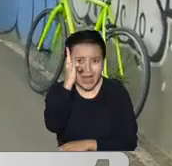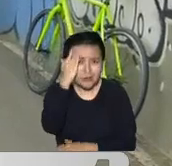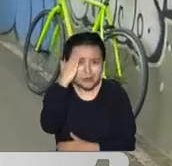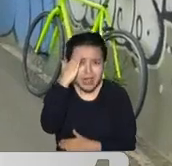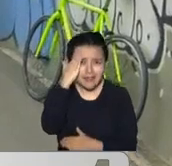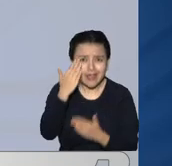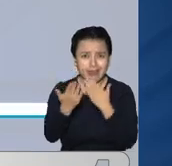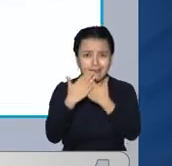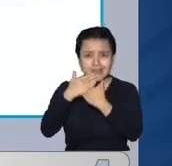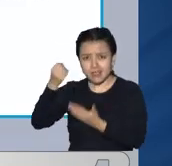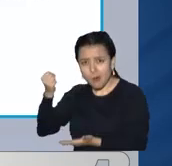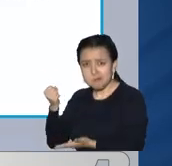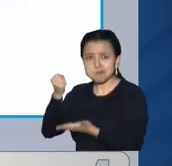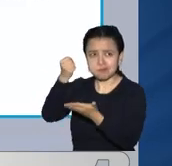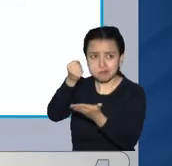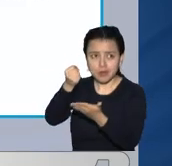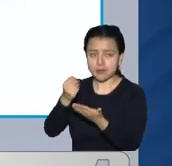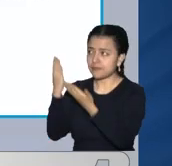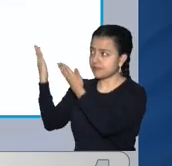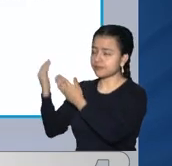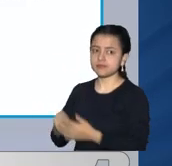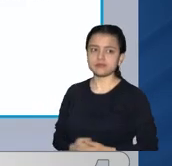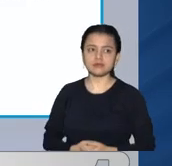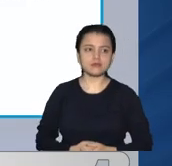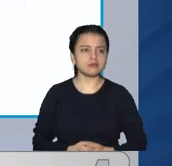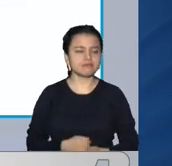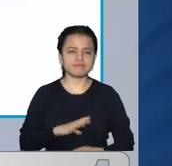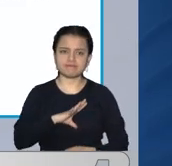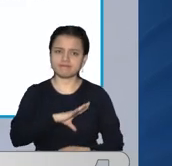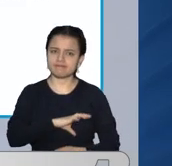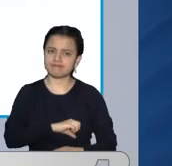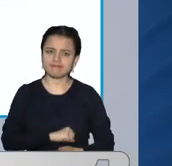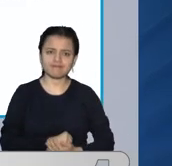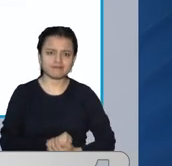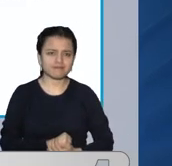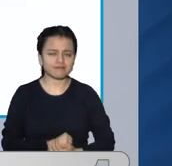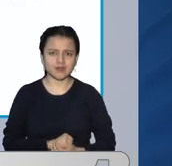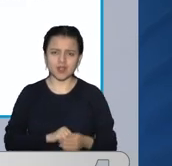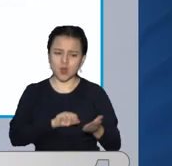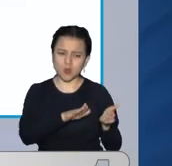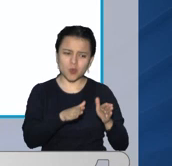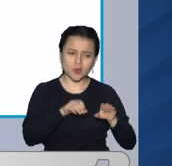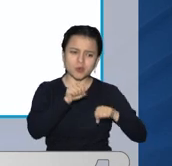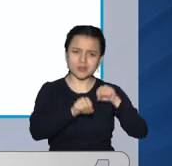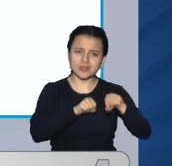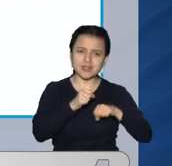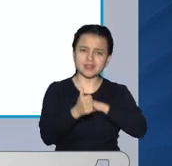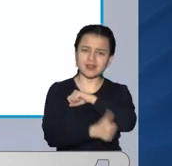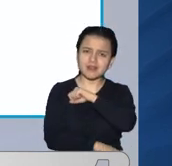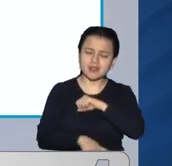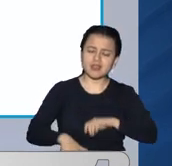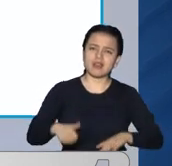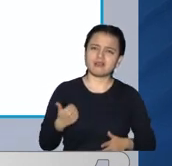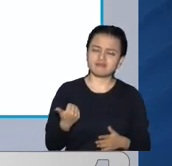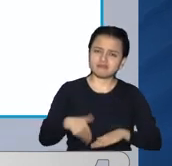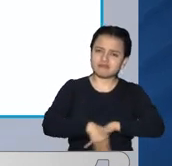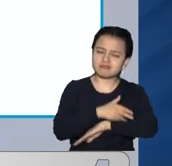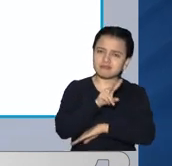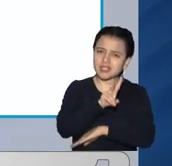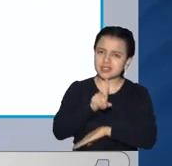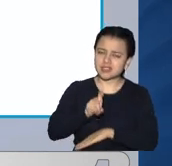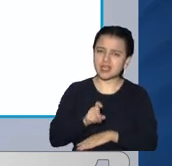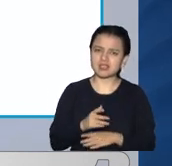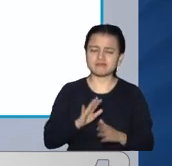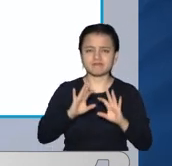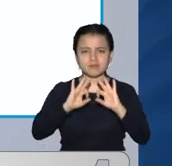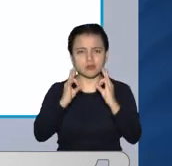de los tres presuntos asesinos. Lamentamos la muerte de un ciclista a manos de delincuentes en la avenida Boyacá con calle 26. A su